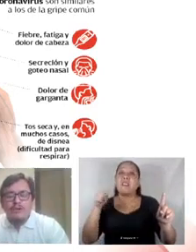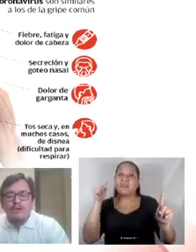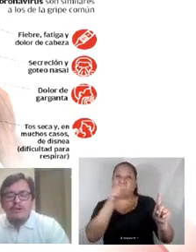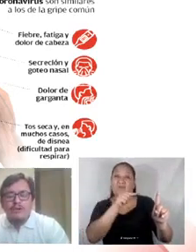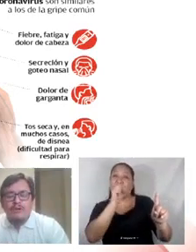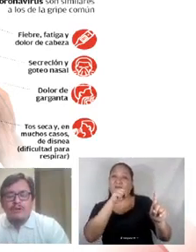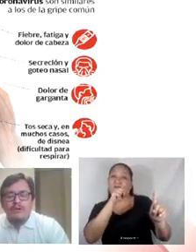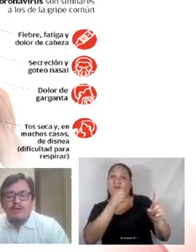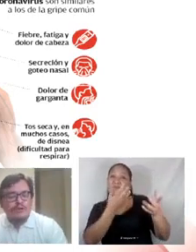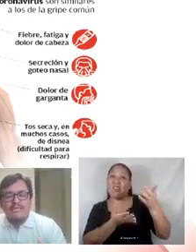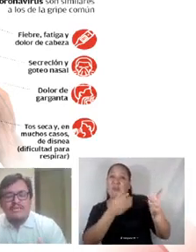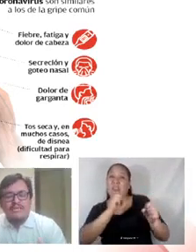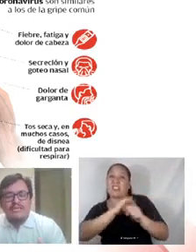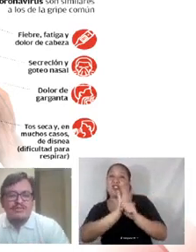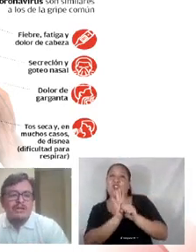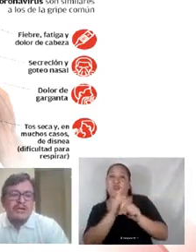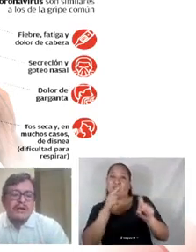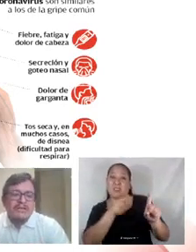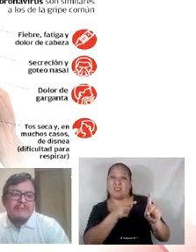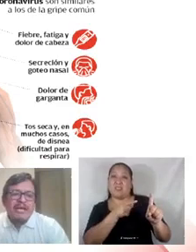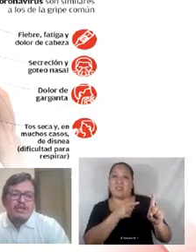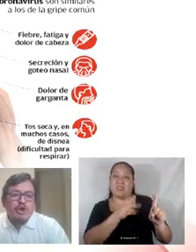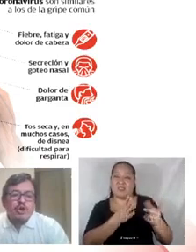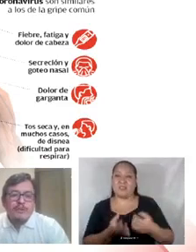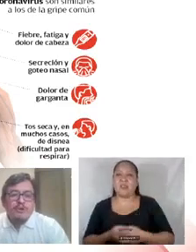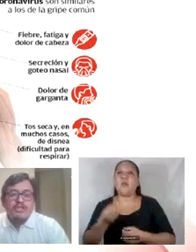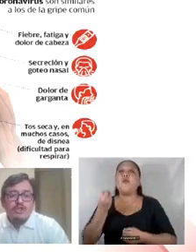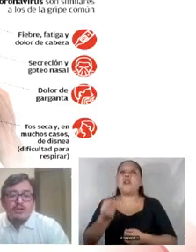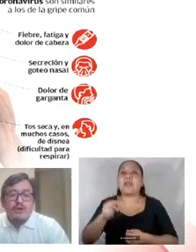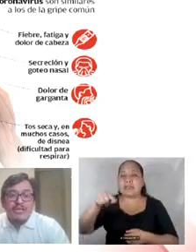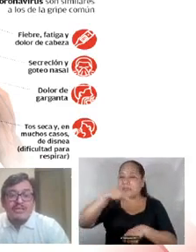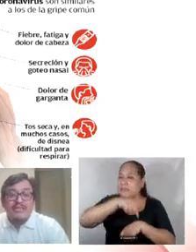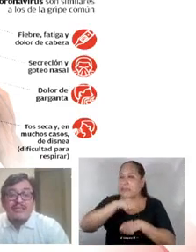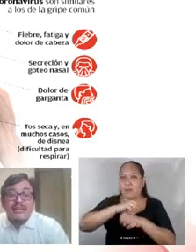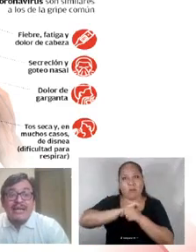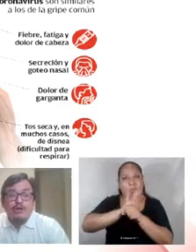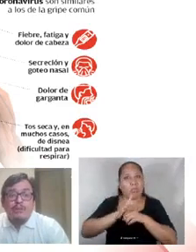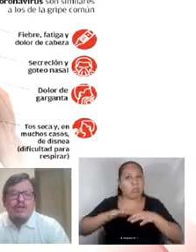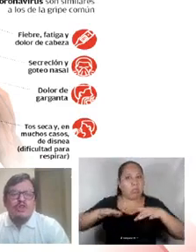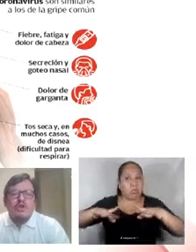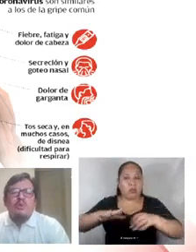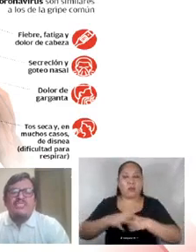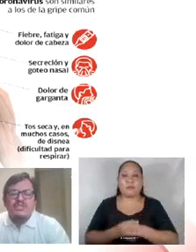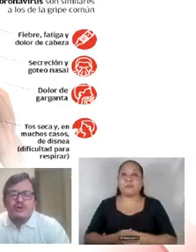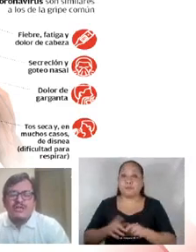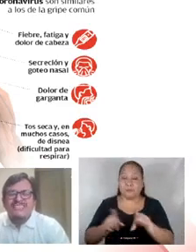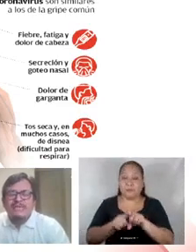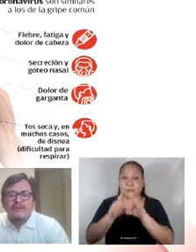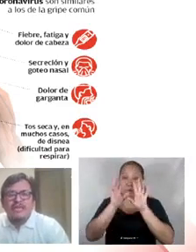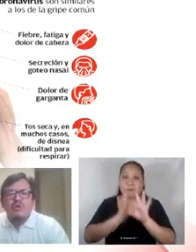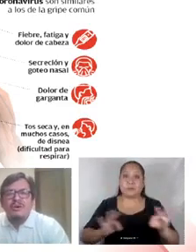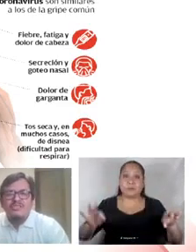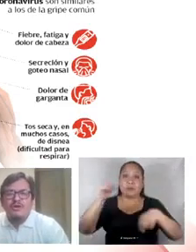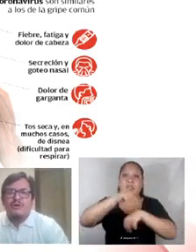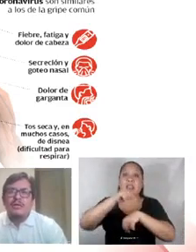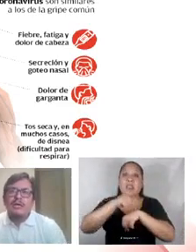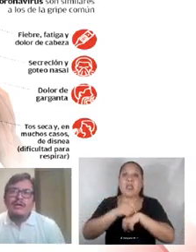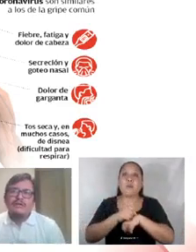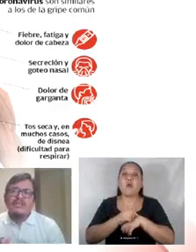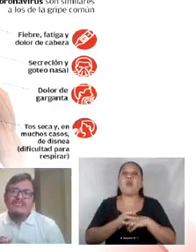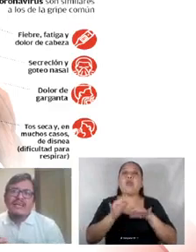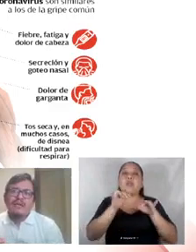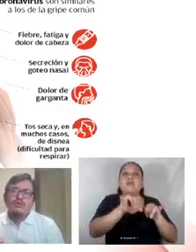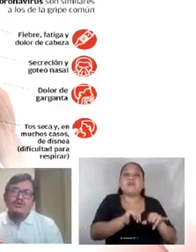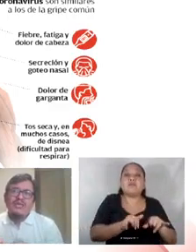sobre todo por el contexto en el que nos encontramos. También hay otros conceptos que son importantes tener claro. El periodo de incubación. ¿Qué significa